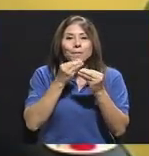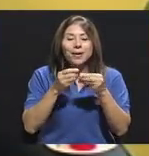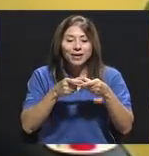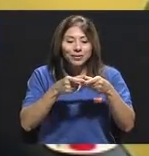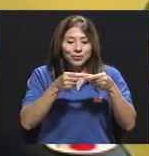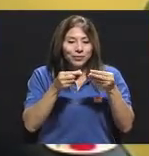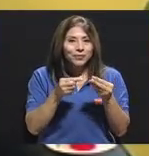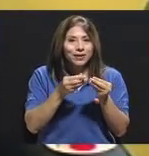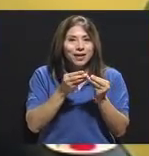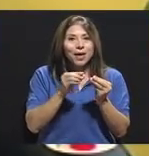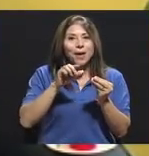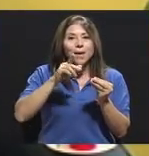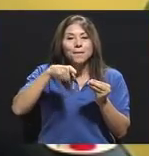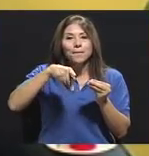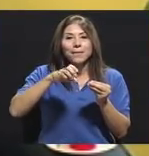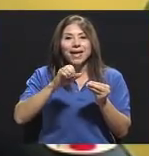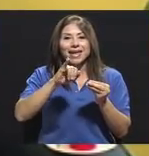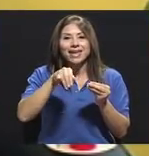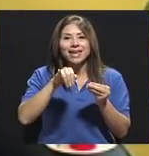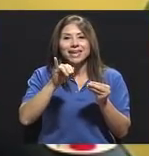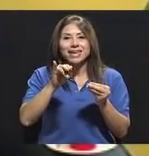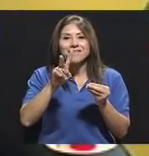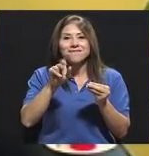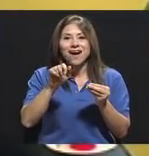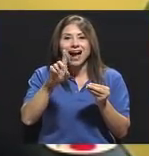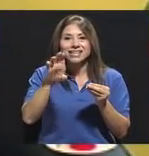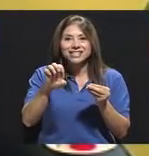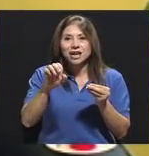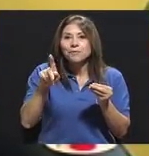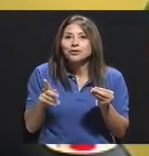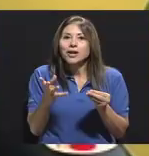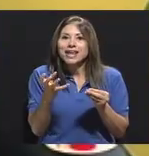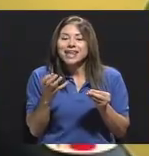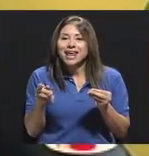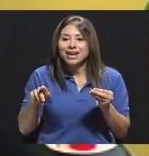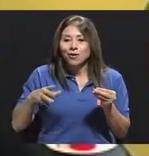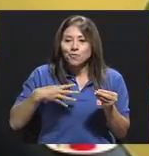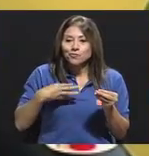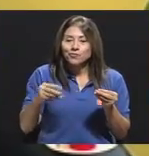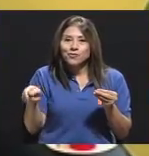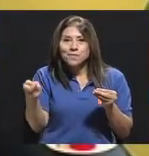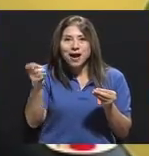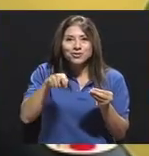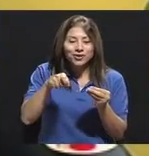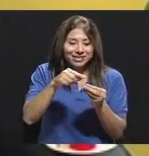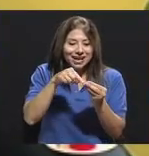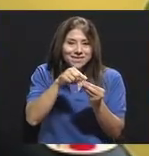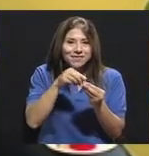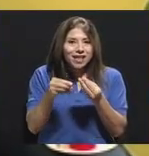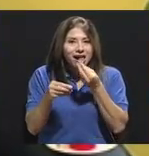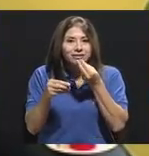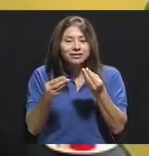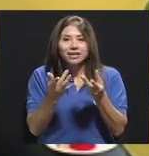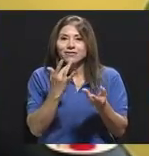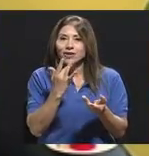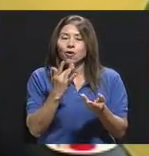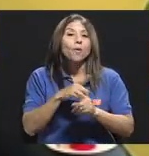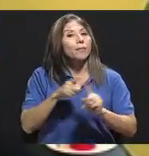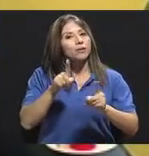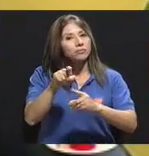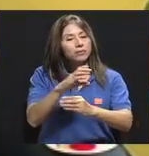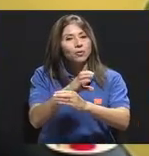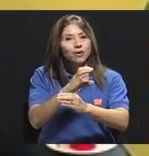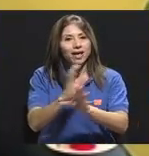gente pej vialle sin mayonesa verdad Pero entonces eso el regular la cantidad de grasas entonces si yo sé que de pronto le estoy adicionando a